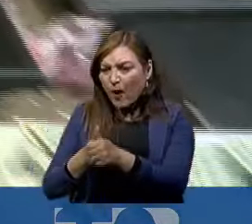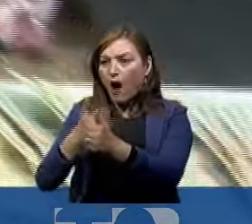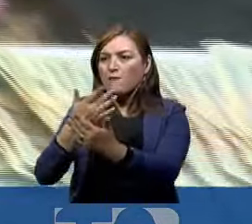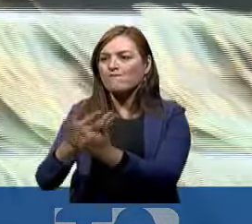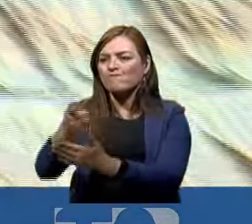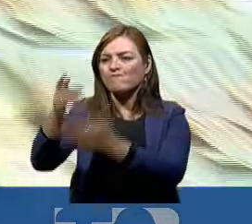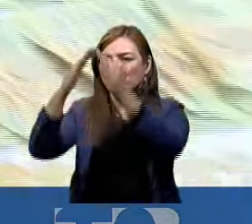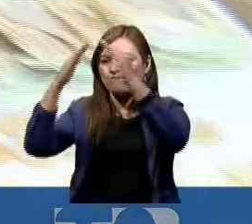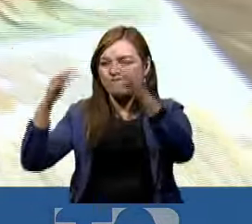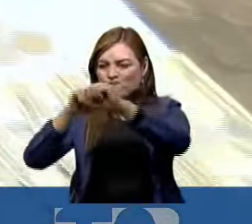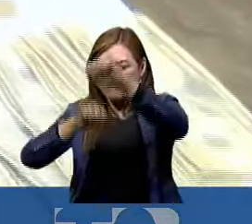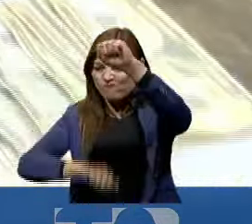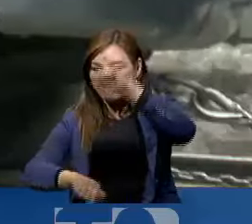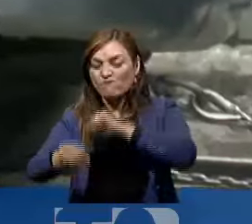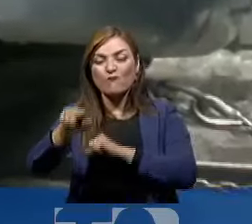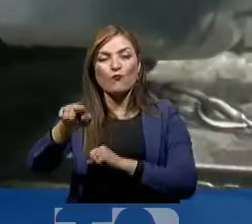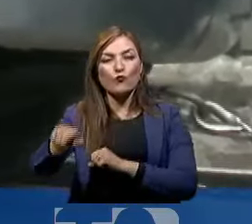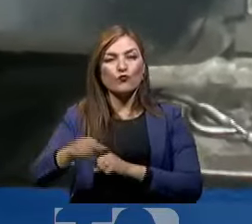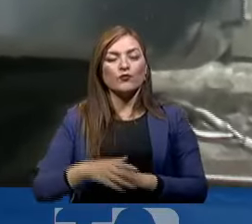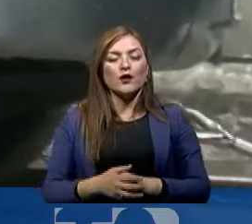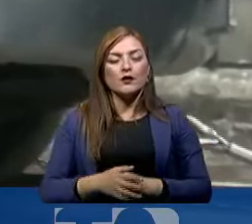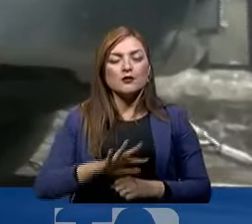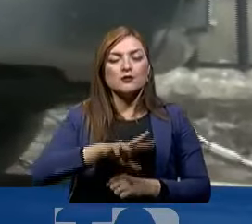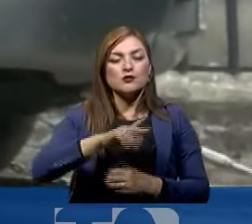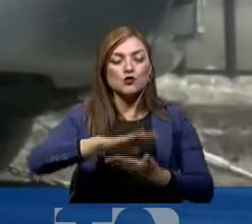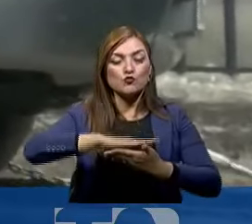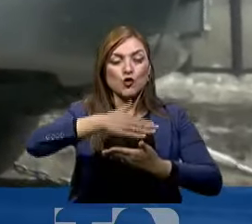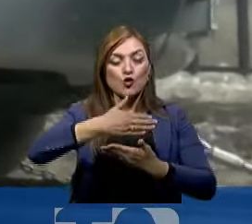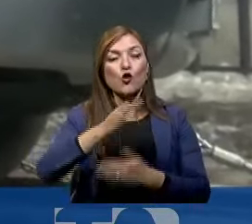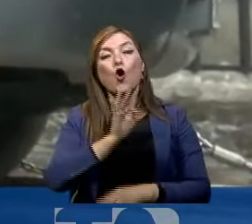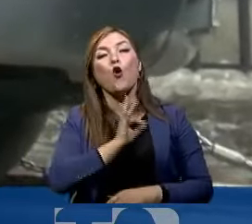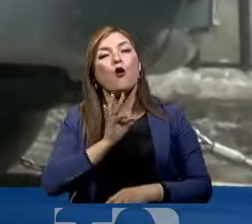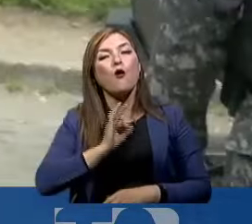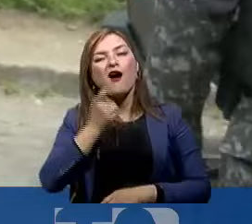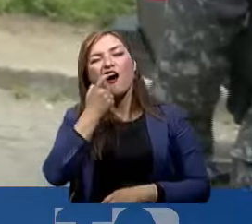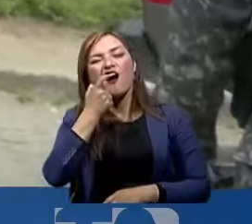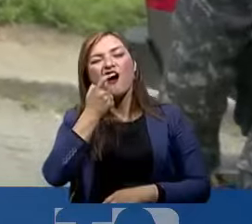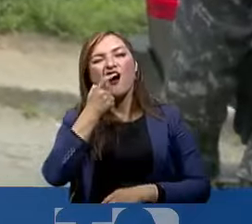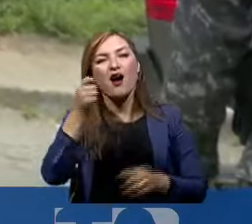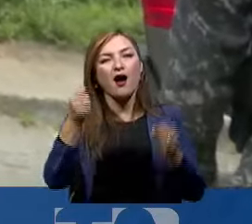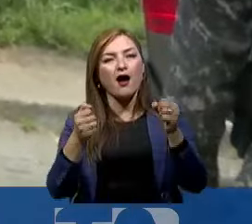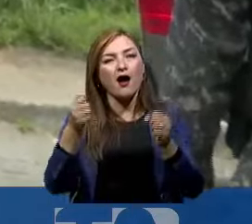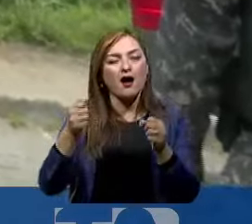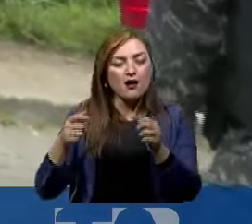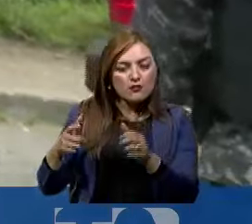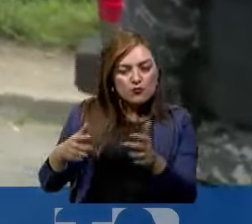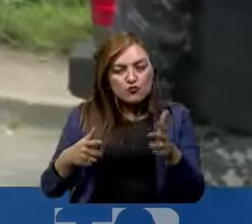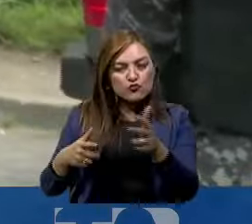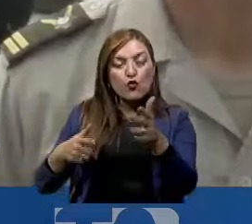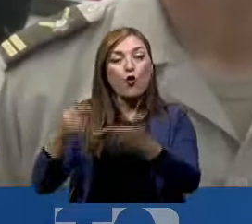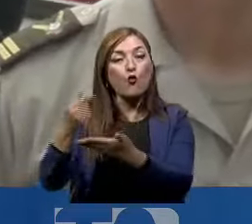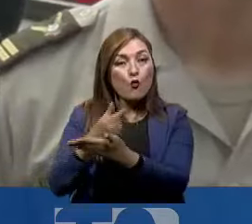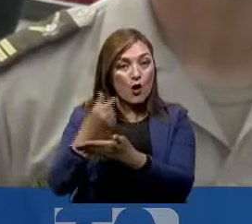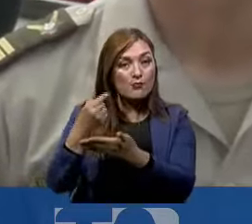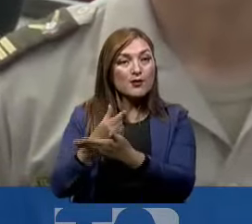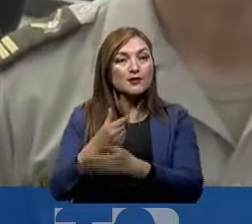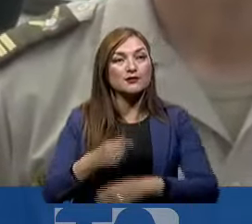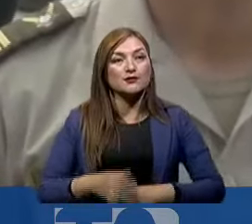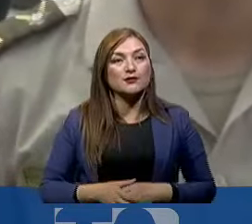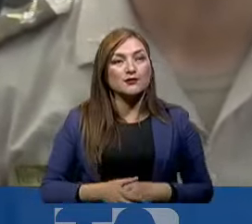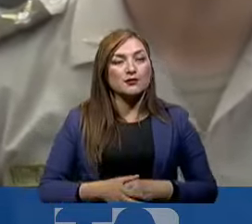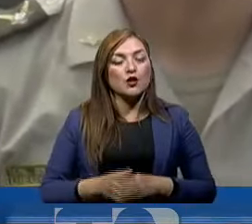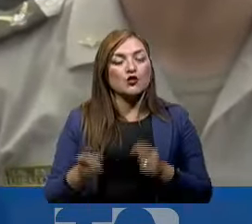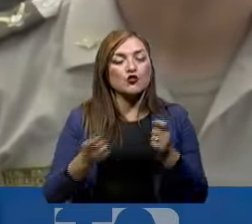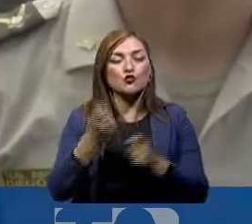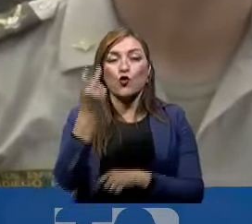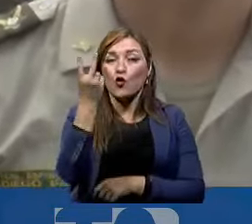se llevaron computadoras, joyas y este vehículo, al que los uniformados siguieron su rastro hasta ubicarlo en Guamaní. Son 12 controles